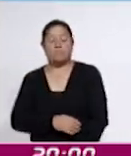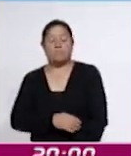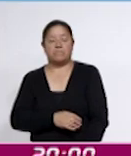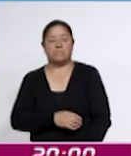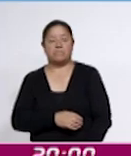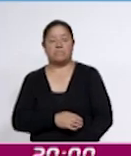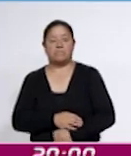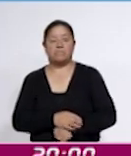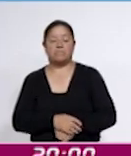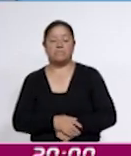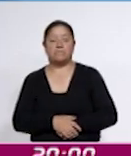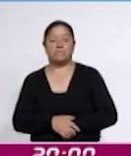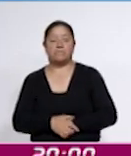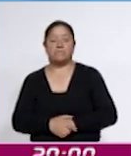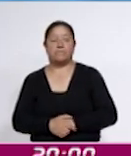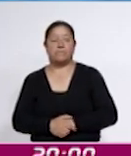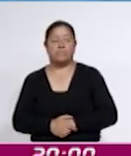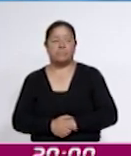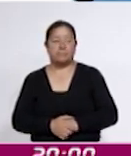Coracyt Noticias